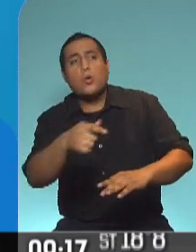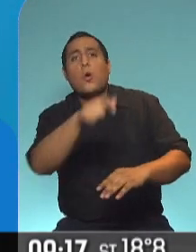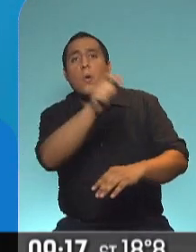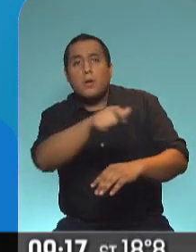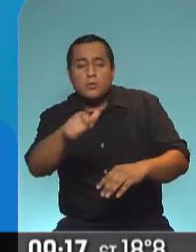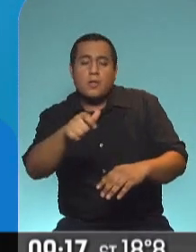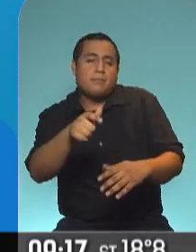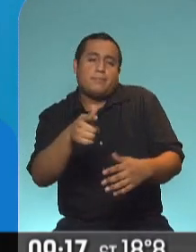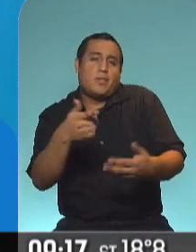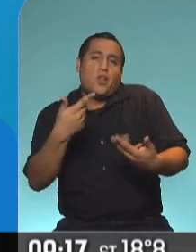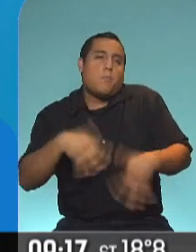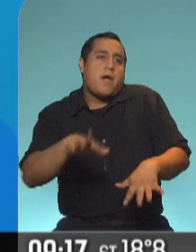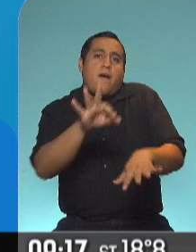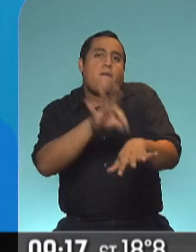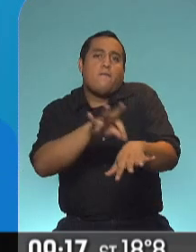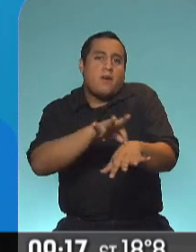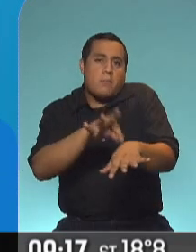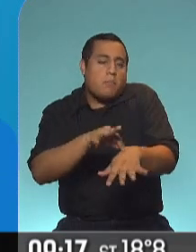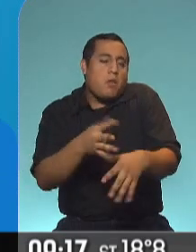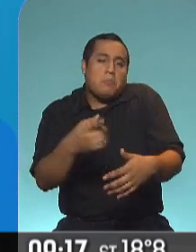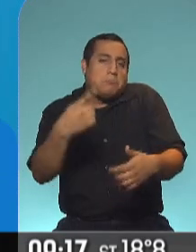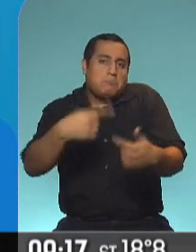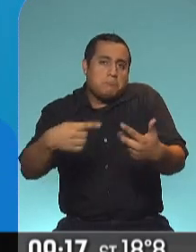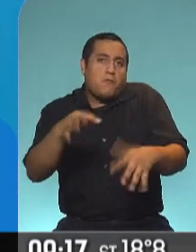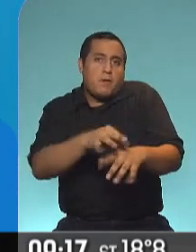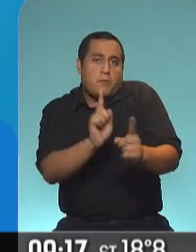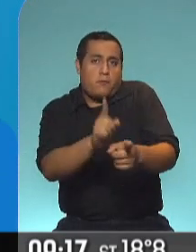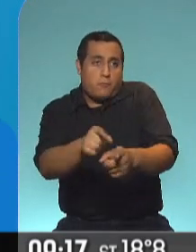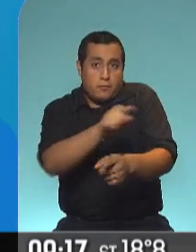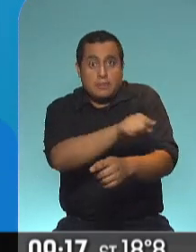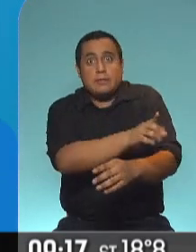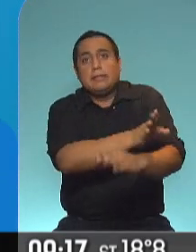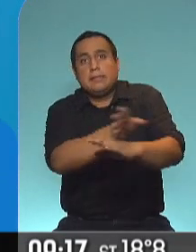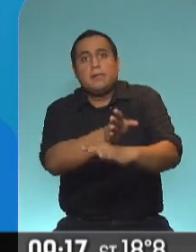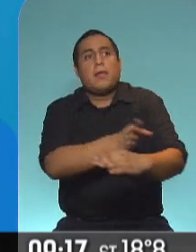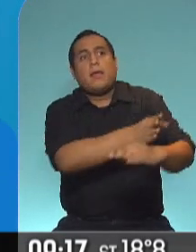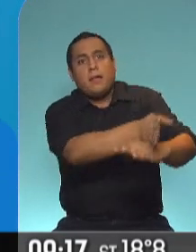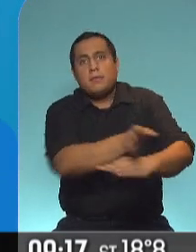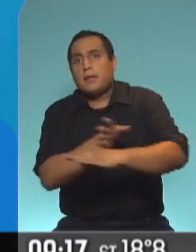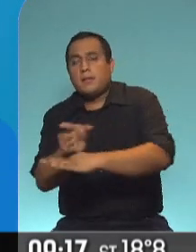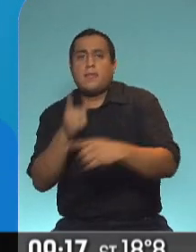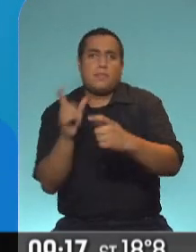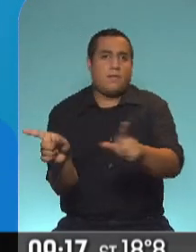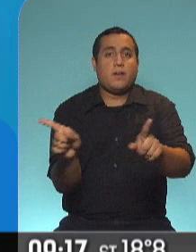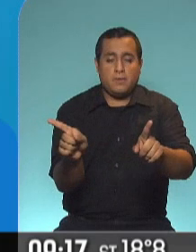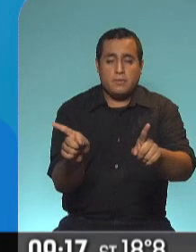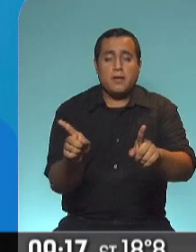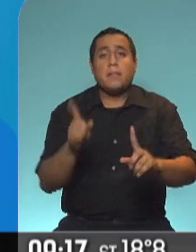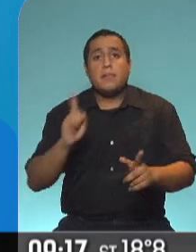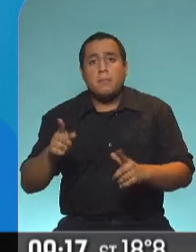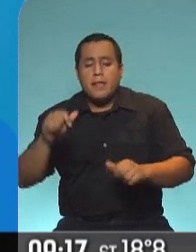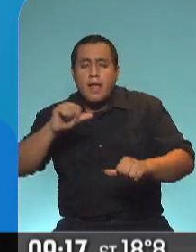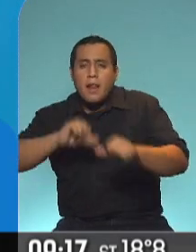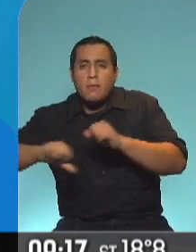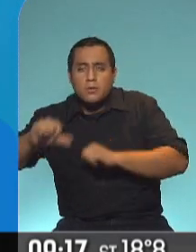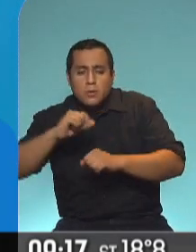habituales con enfermedades crónicas se organizó el diagnóstico con el laboratorio de